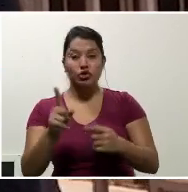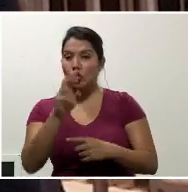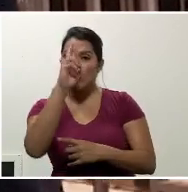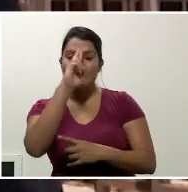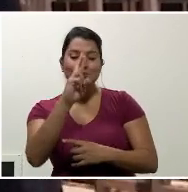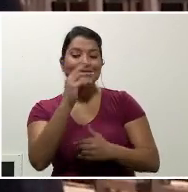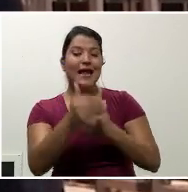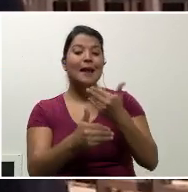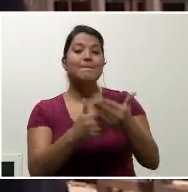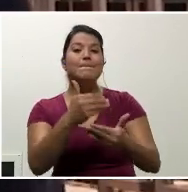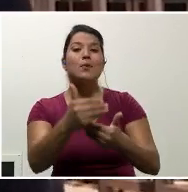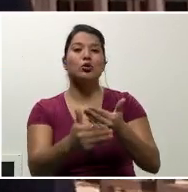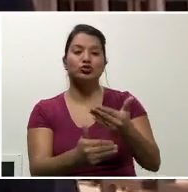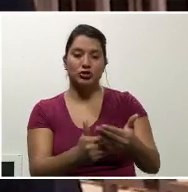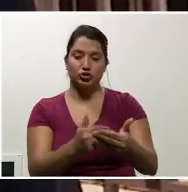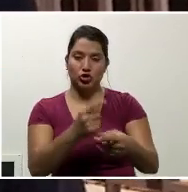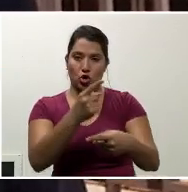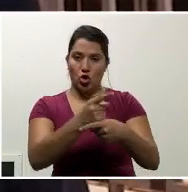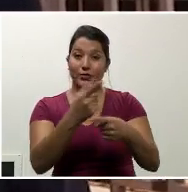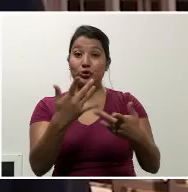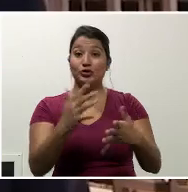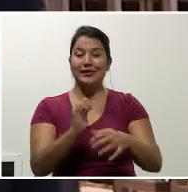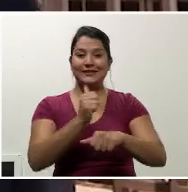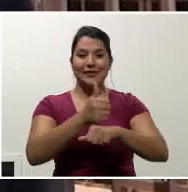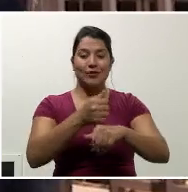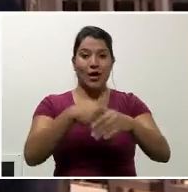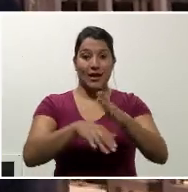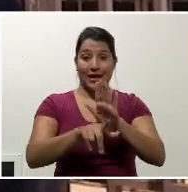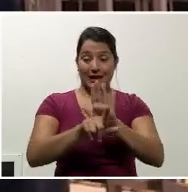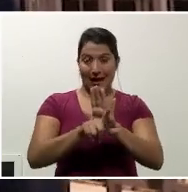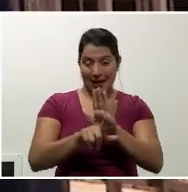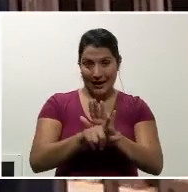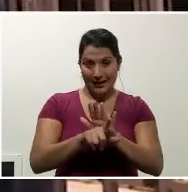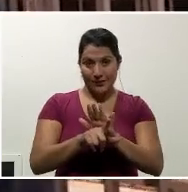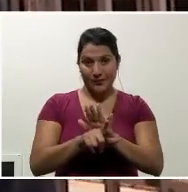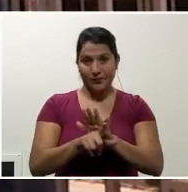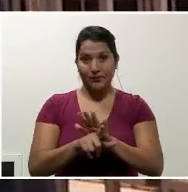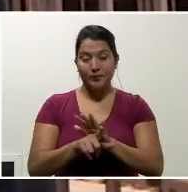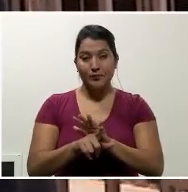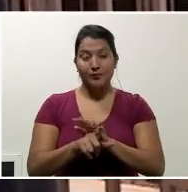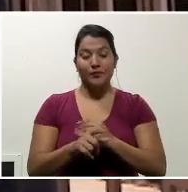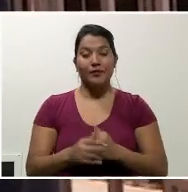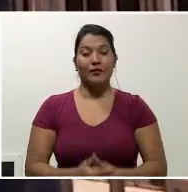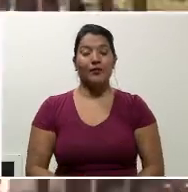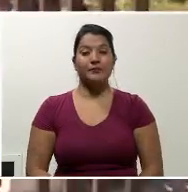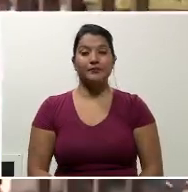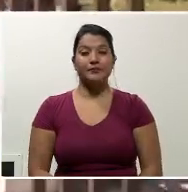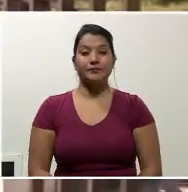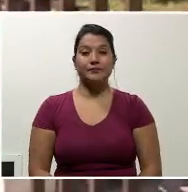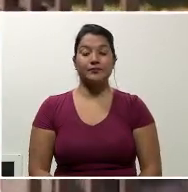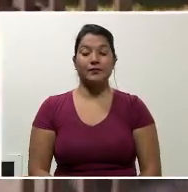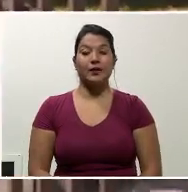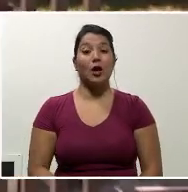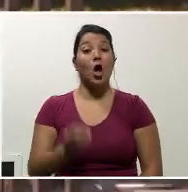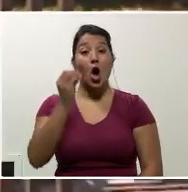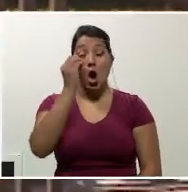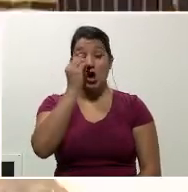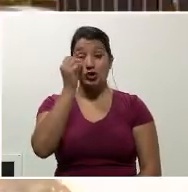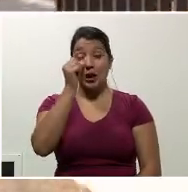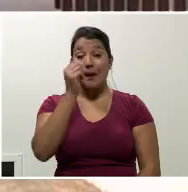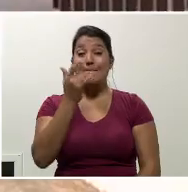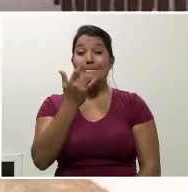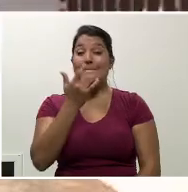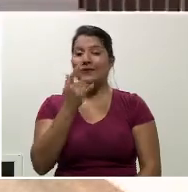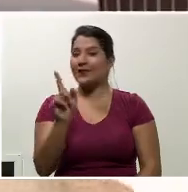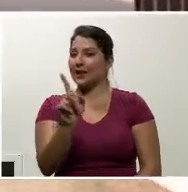que efectúe todas las labores correspondientes, ni tampoco al imputado para que se pueda pronunciar en ese sentido. Óscar Arias prefiere no